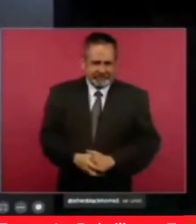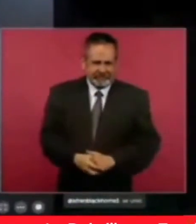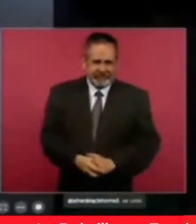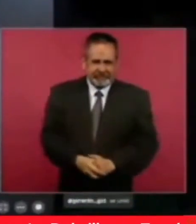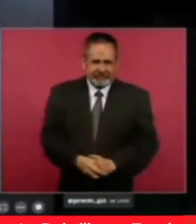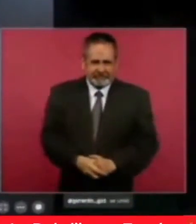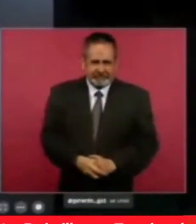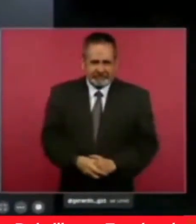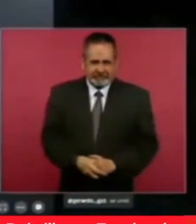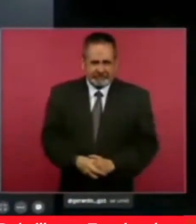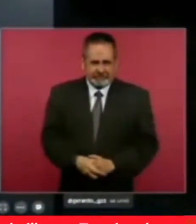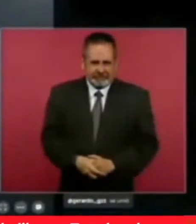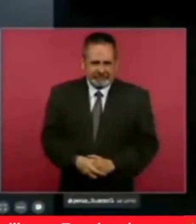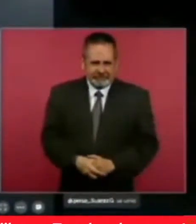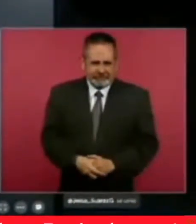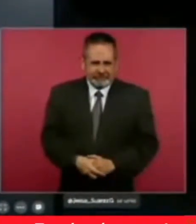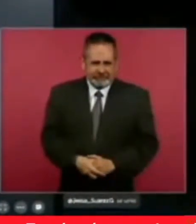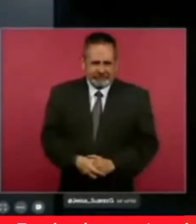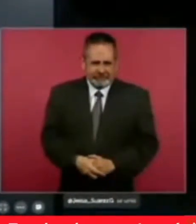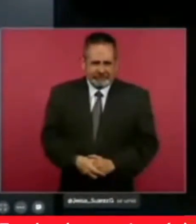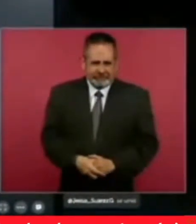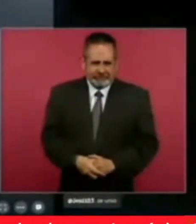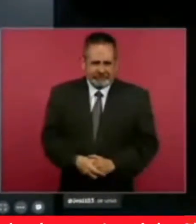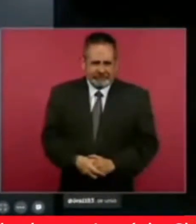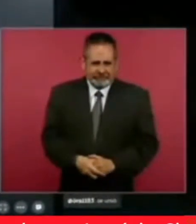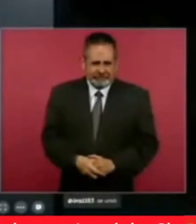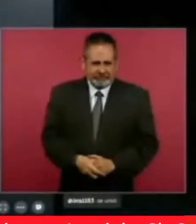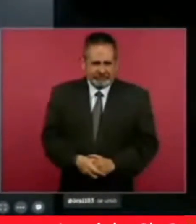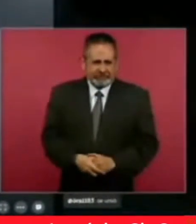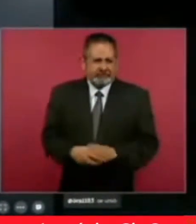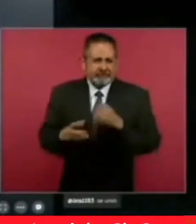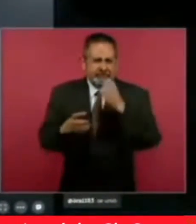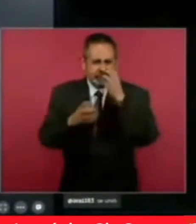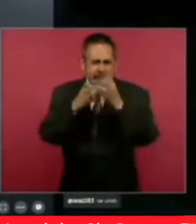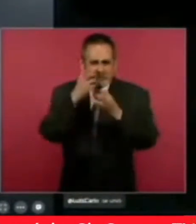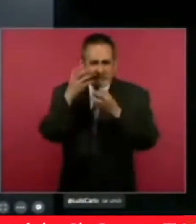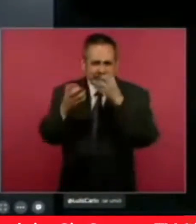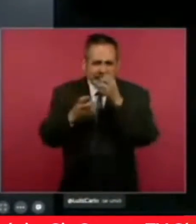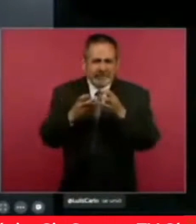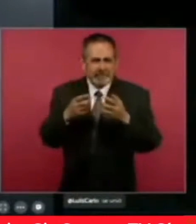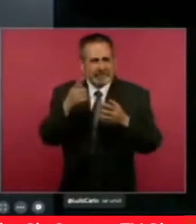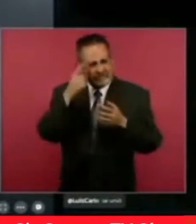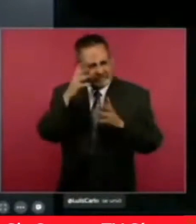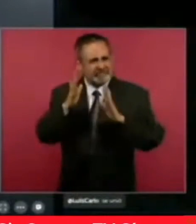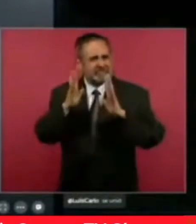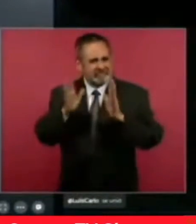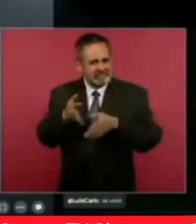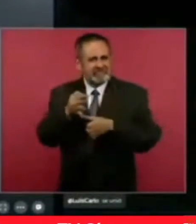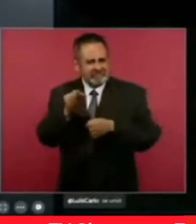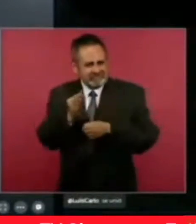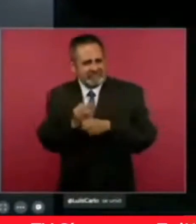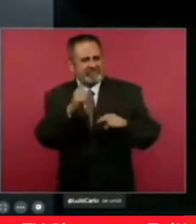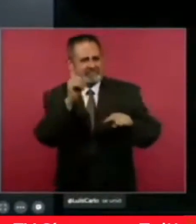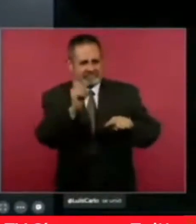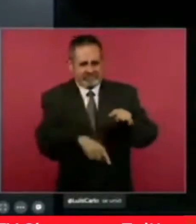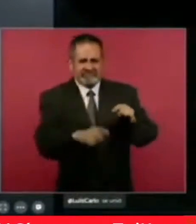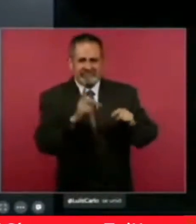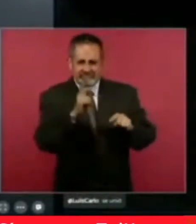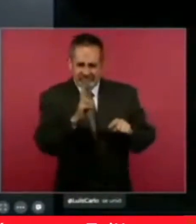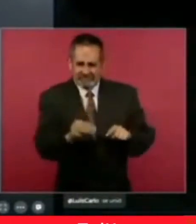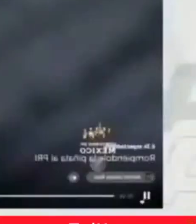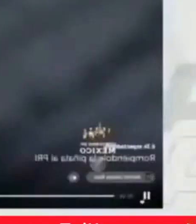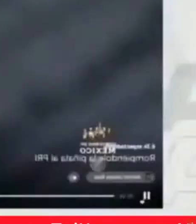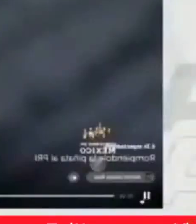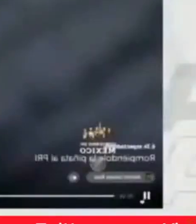habido personajes de la derecha o de la oposición en estos momentos que siempre han sido así, y se les respeta, ¿no? O sea, el